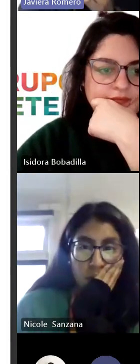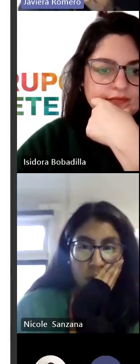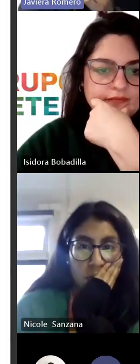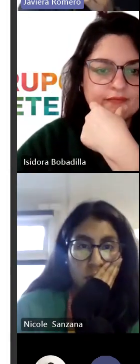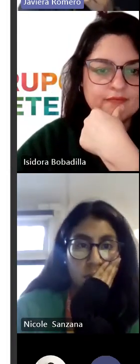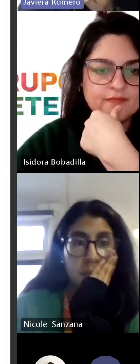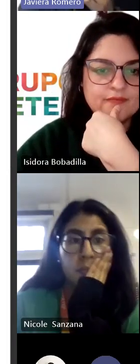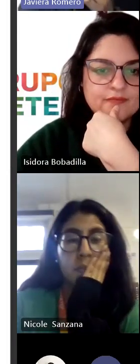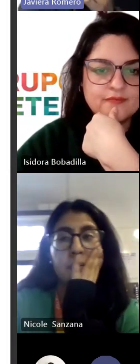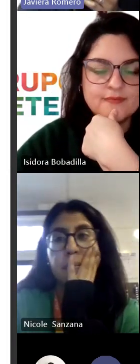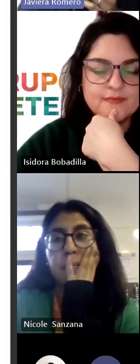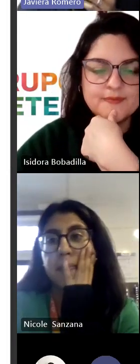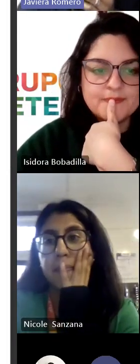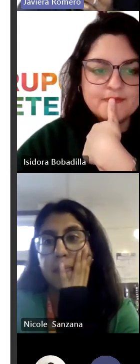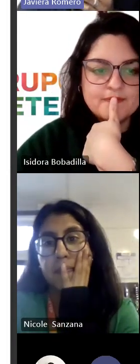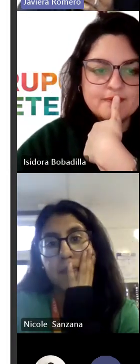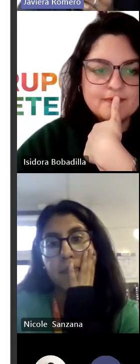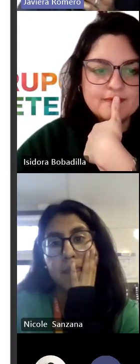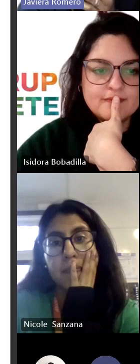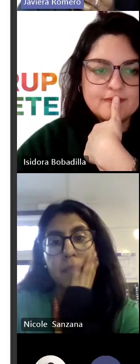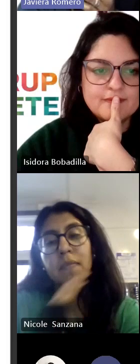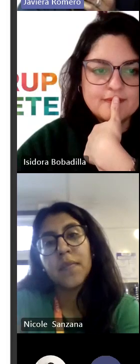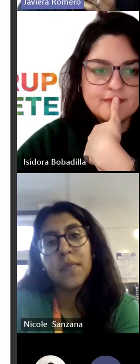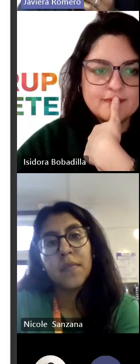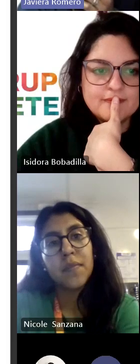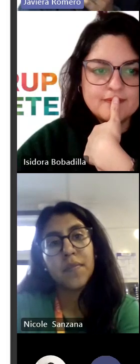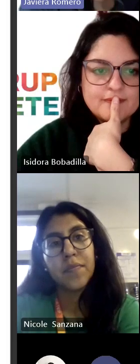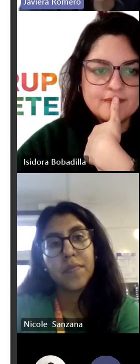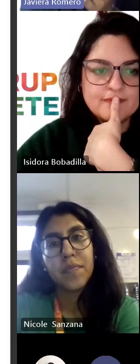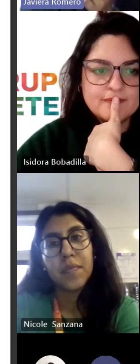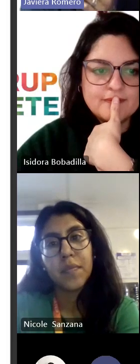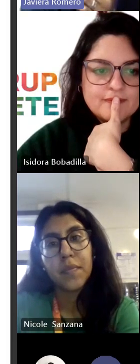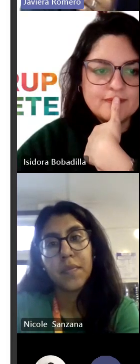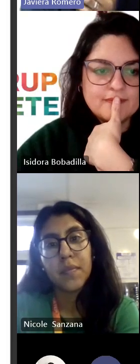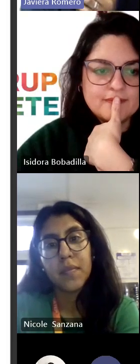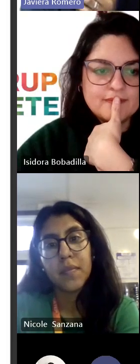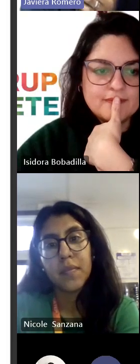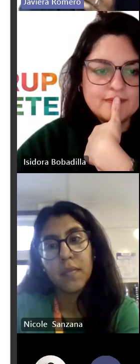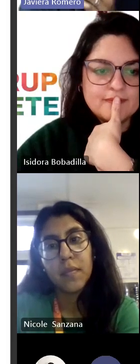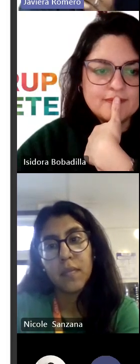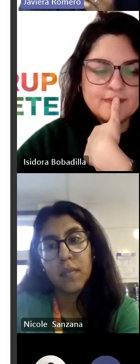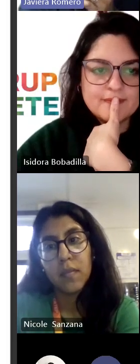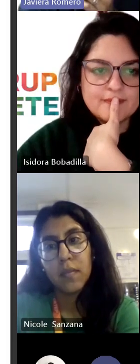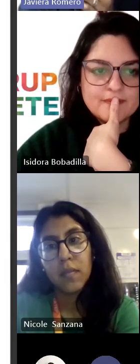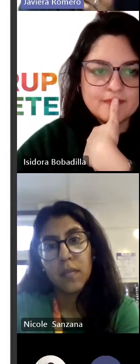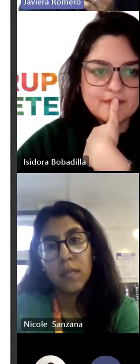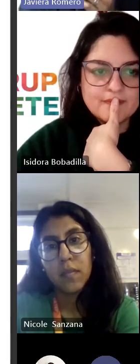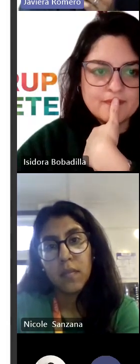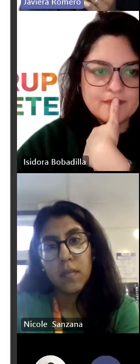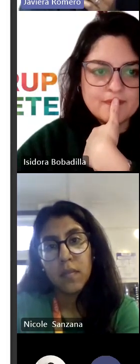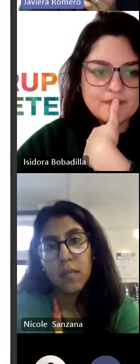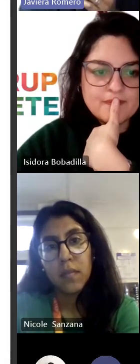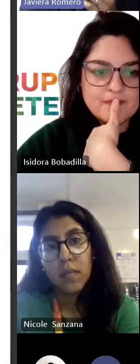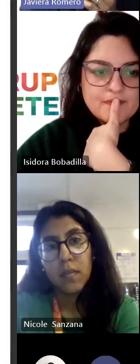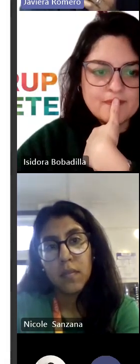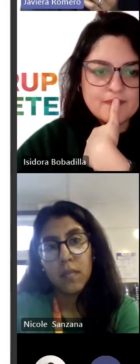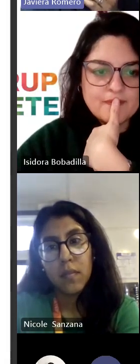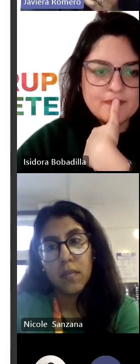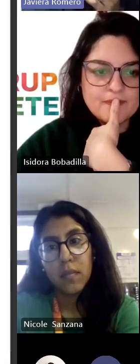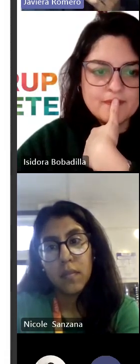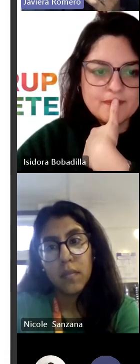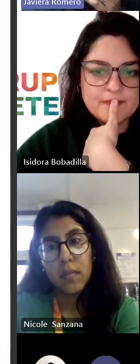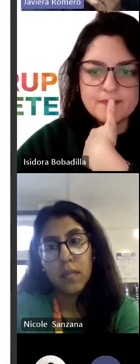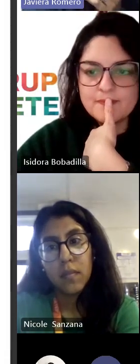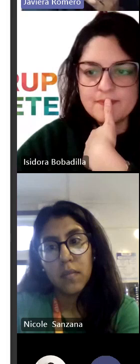En los intentos de suicidio, por la segunda parte, tenemos conductas o actos. Eso es lo que define un intento, donde